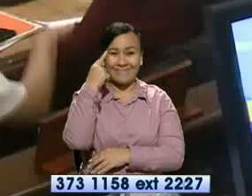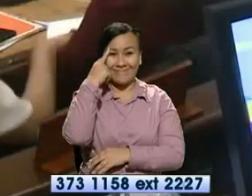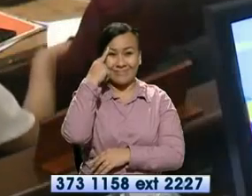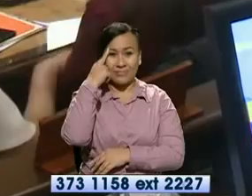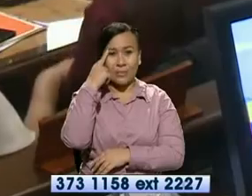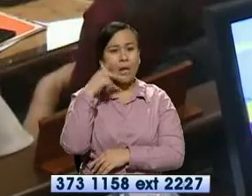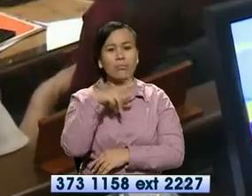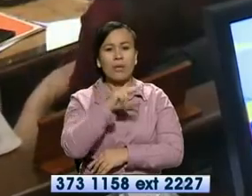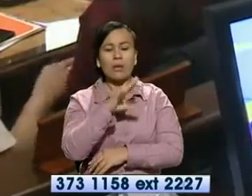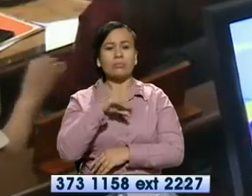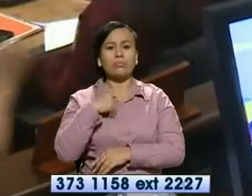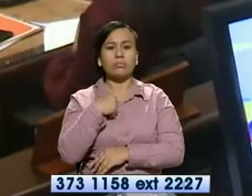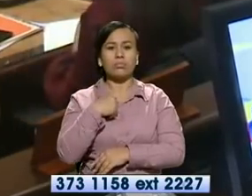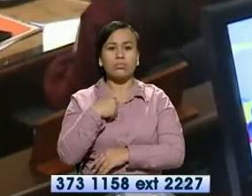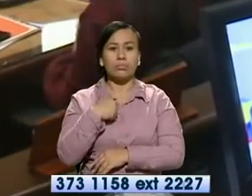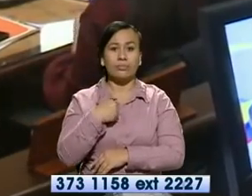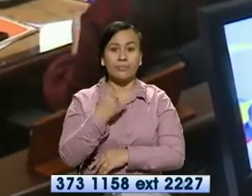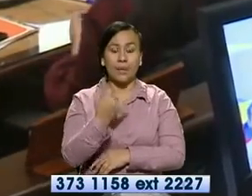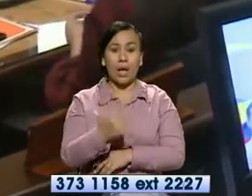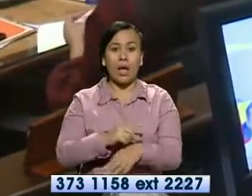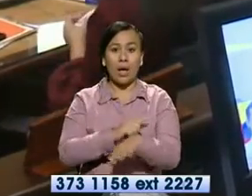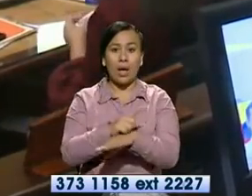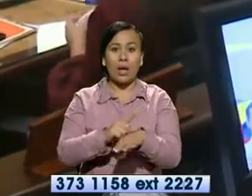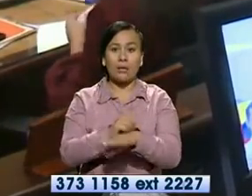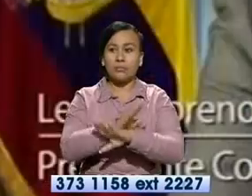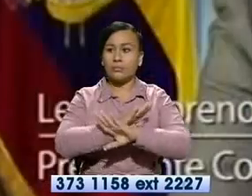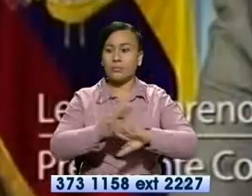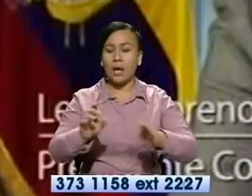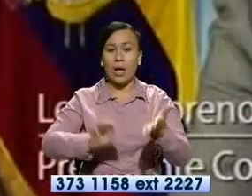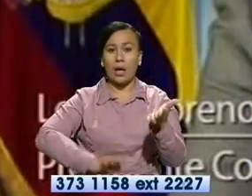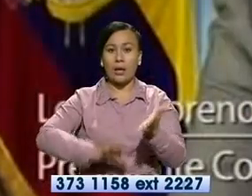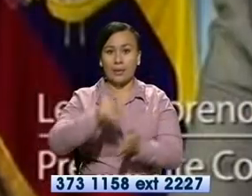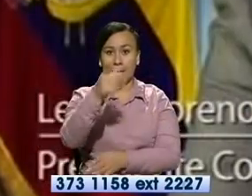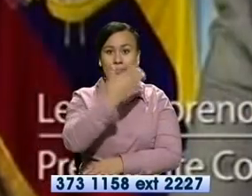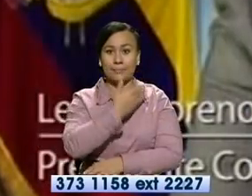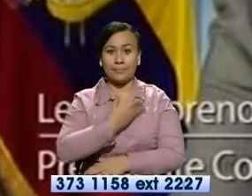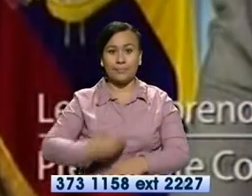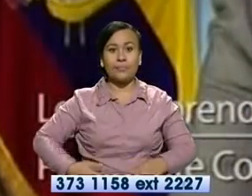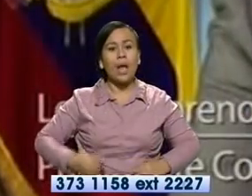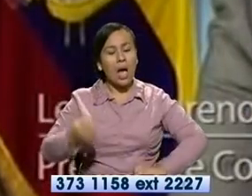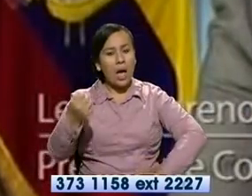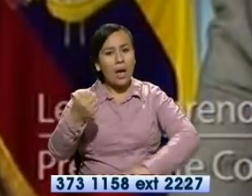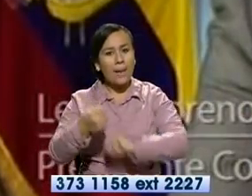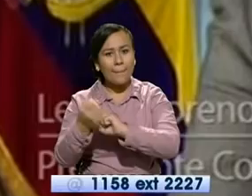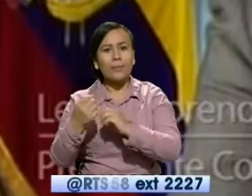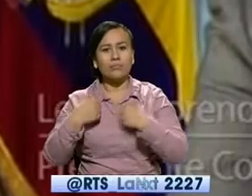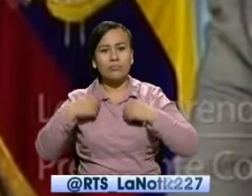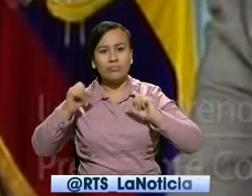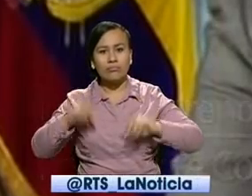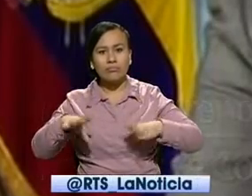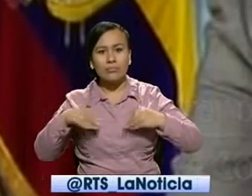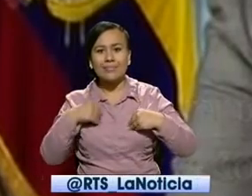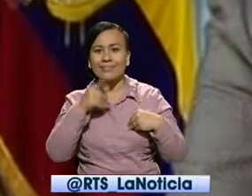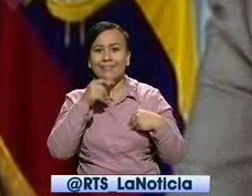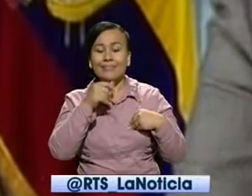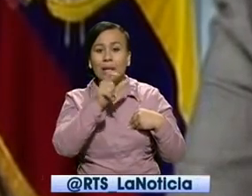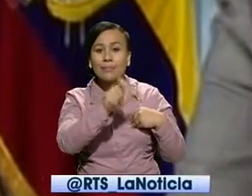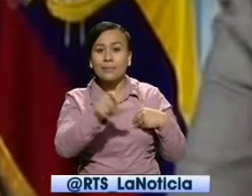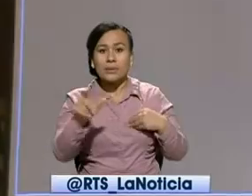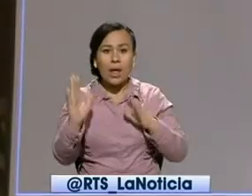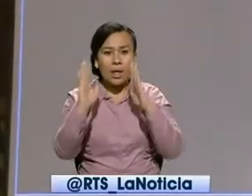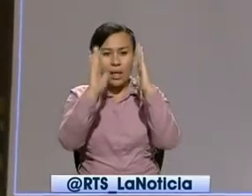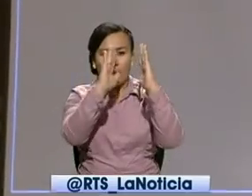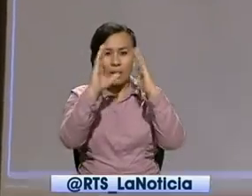La resolución fue aprobada 24 horas después de que el presidente emitiera un respaldo público a las actuaciones del Consejo de Participación